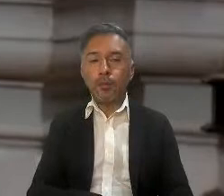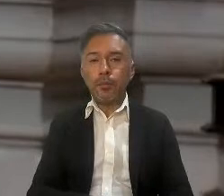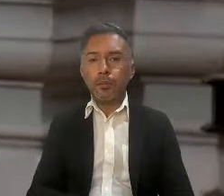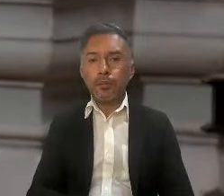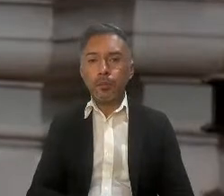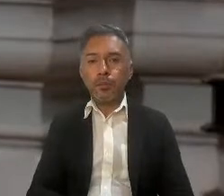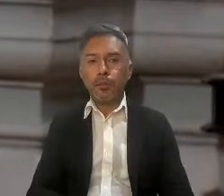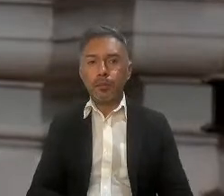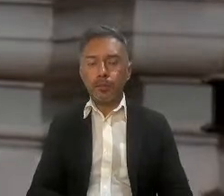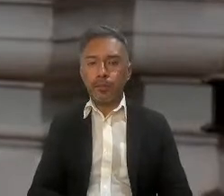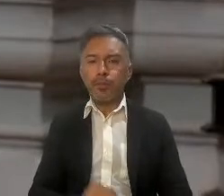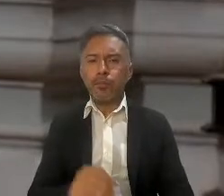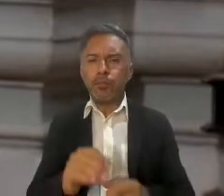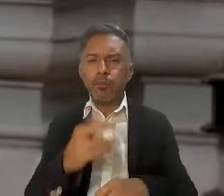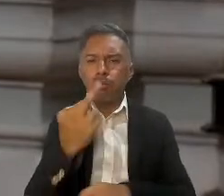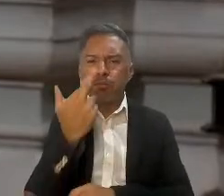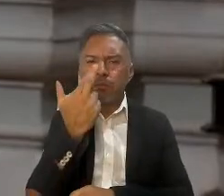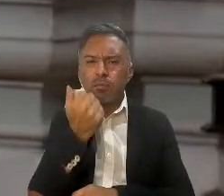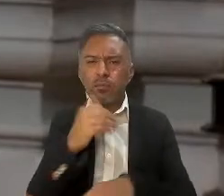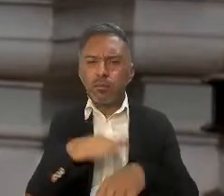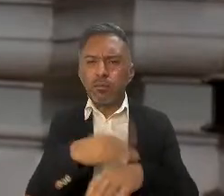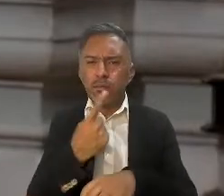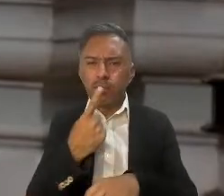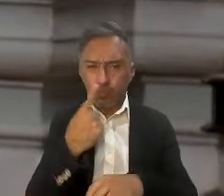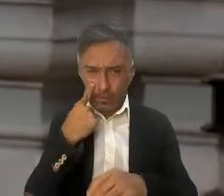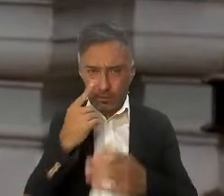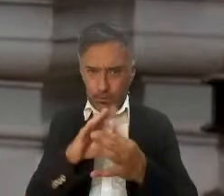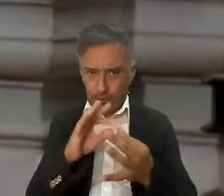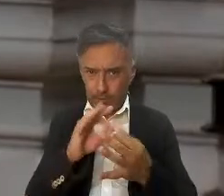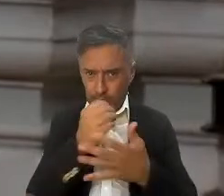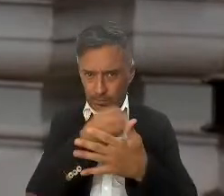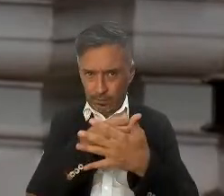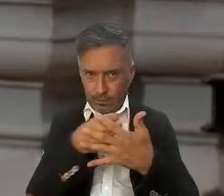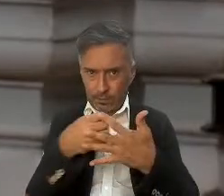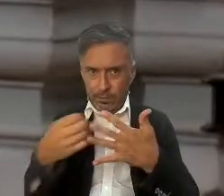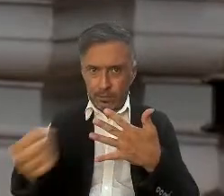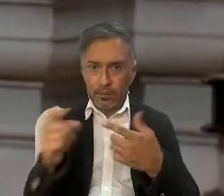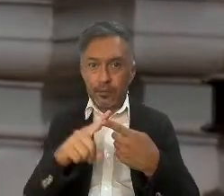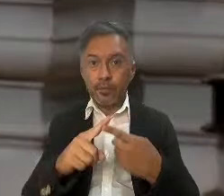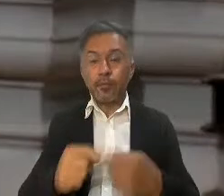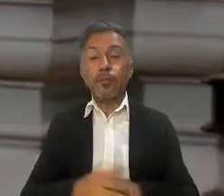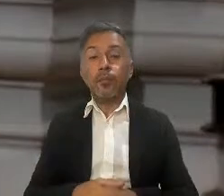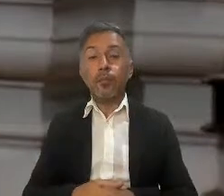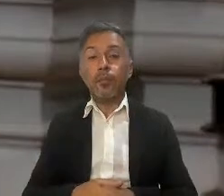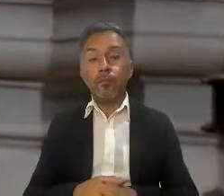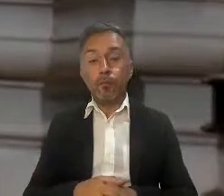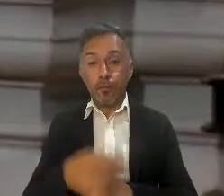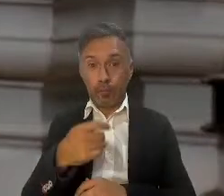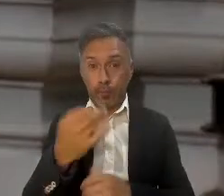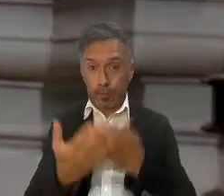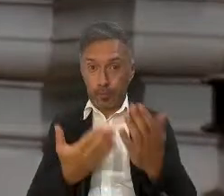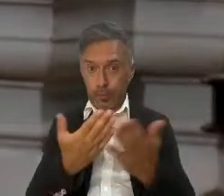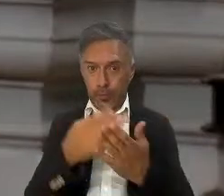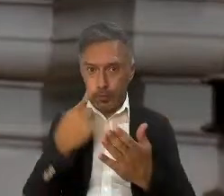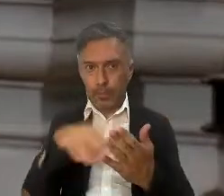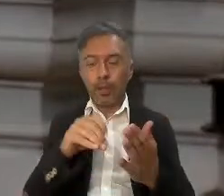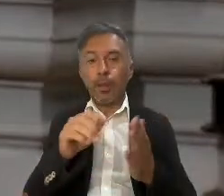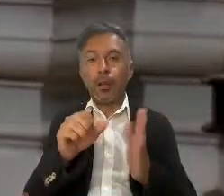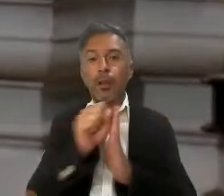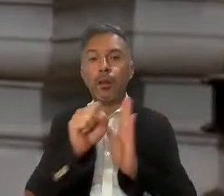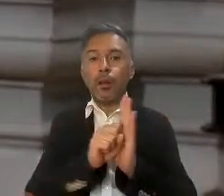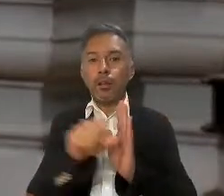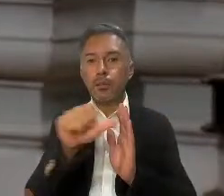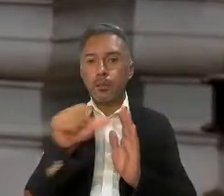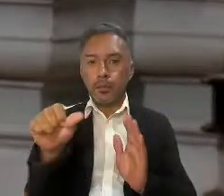exposición de motivos la presente iniciativa tiene como finalidad ajustar el sistema de responsabilidades